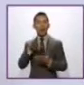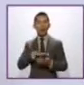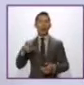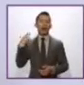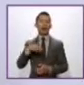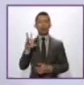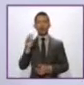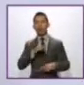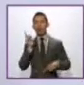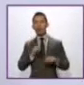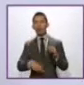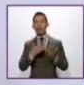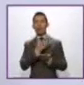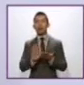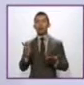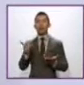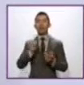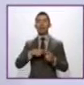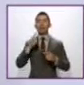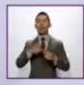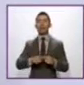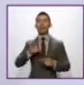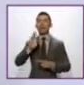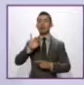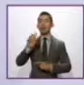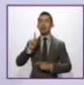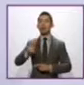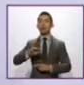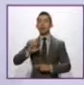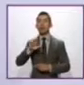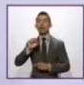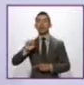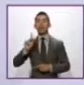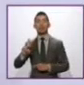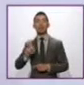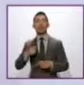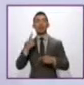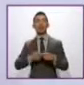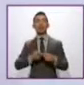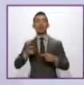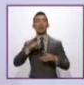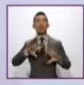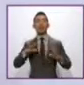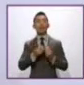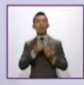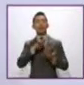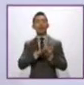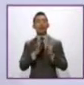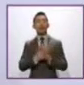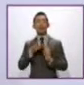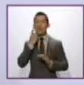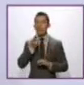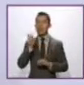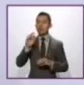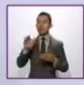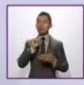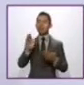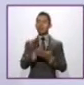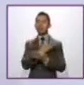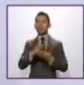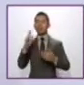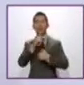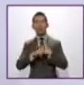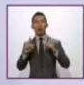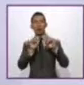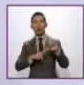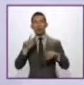además tiene a sus fieles escuderos, Fuerza por México, redes sociales progresistas, que lo único que buscan es seguir dividiendo el país, como lo que